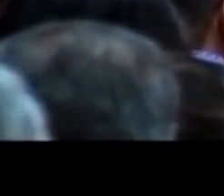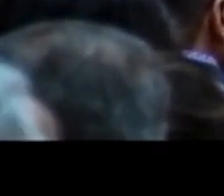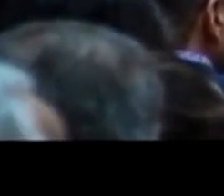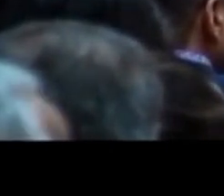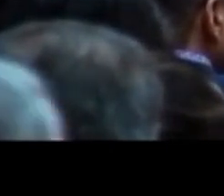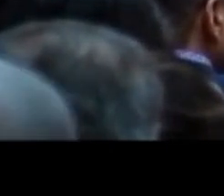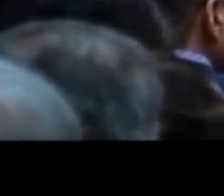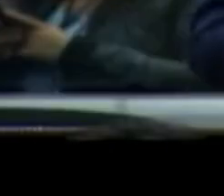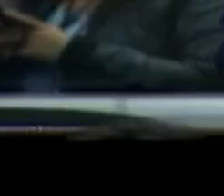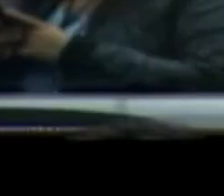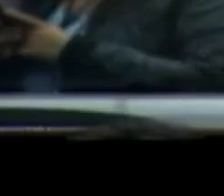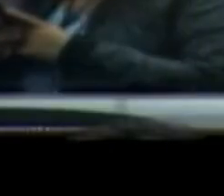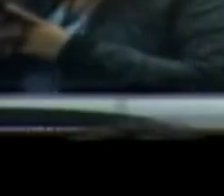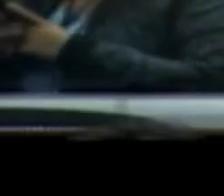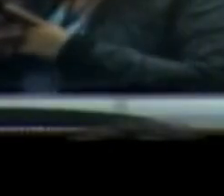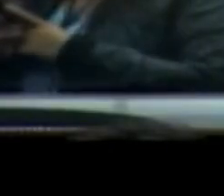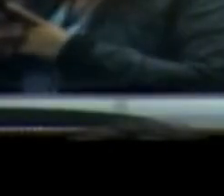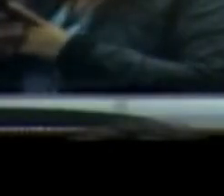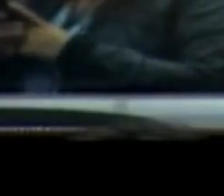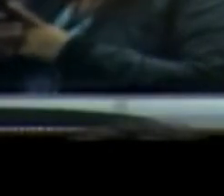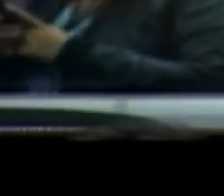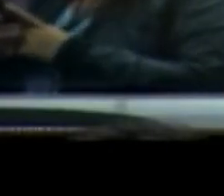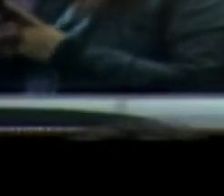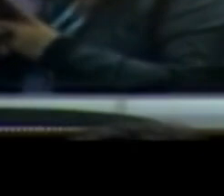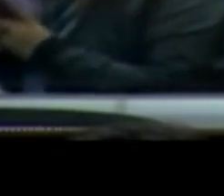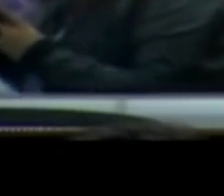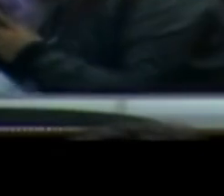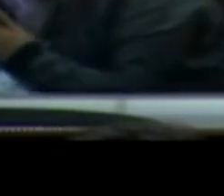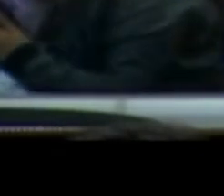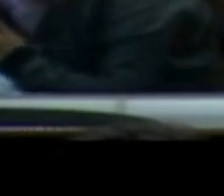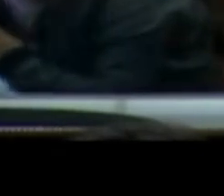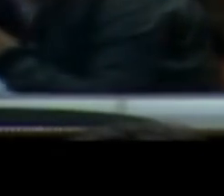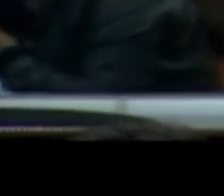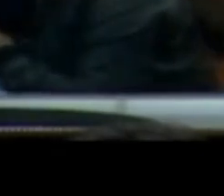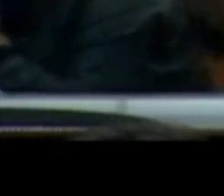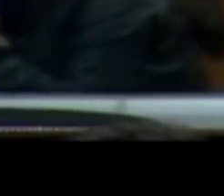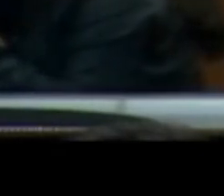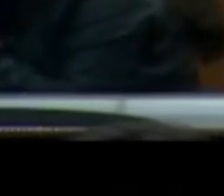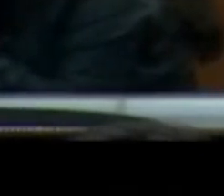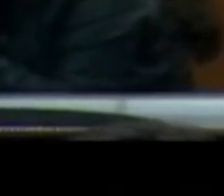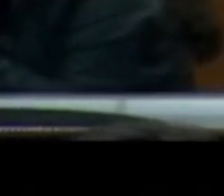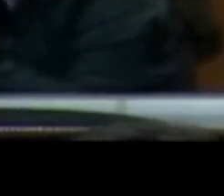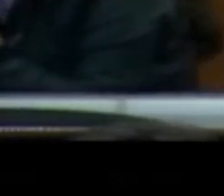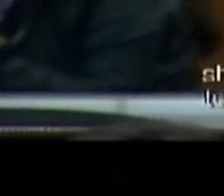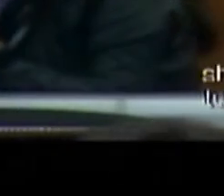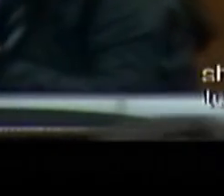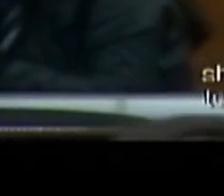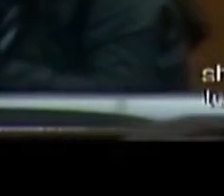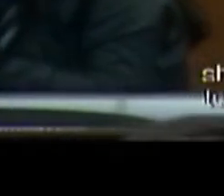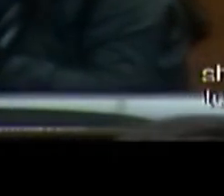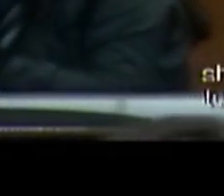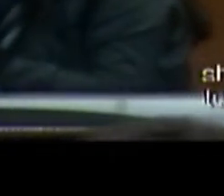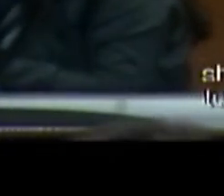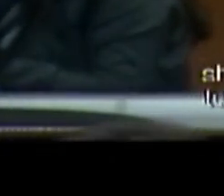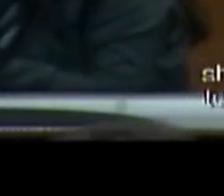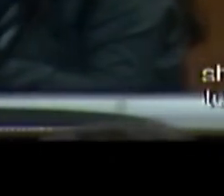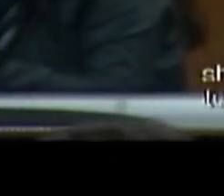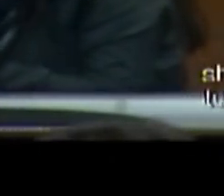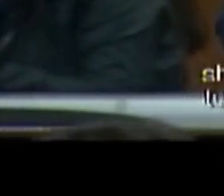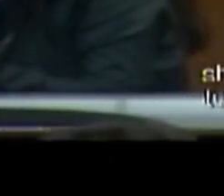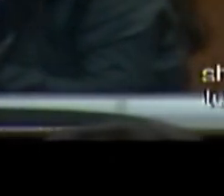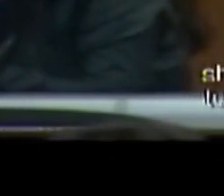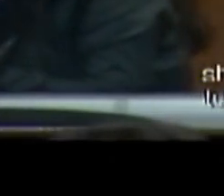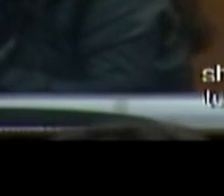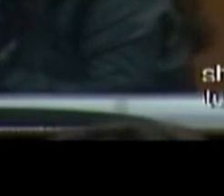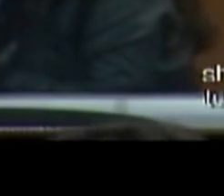temporal. El señor presidente constitucional de la República del Ecuador, licenciado Lenín Moreno, designó la terna, y